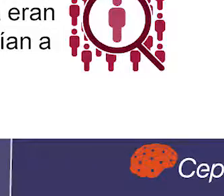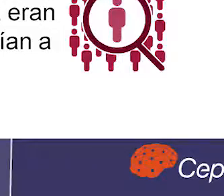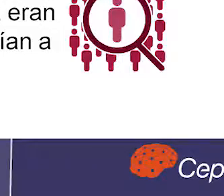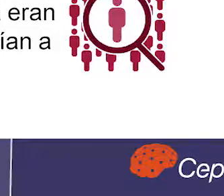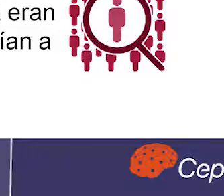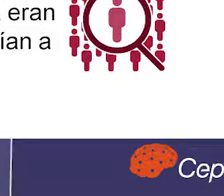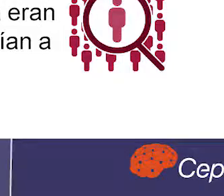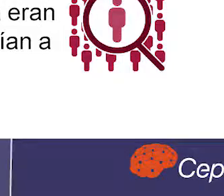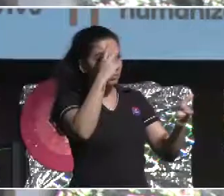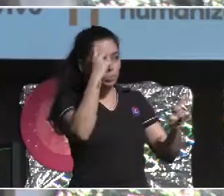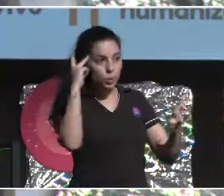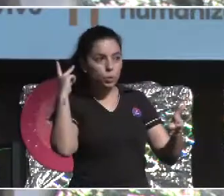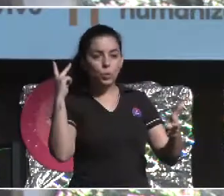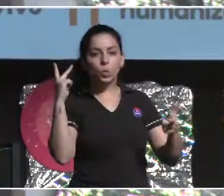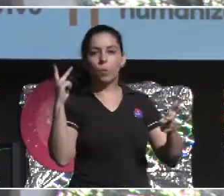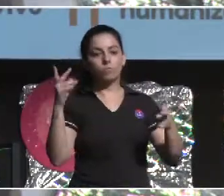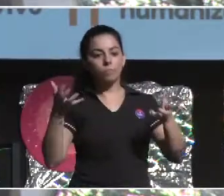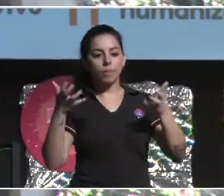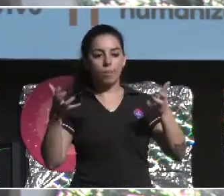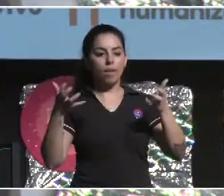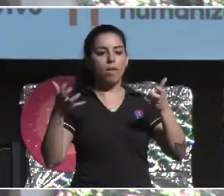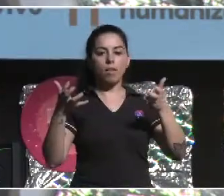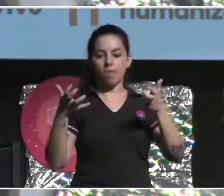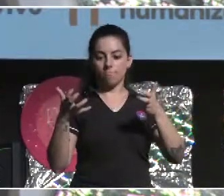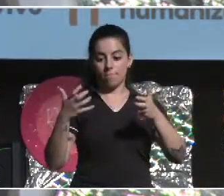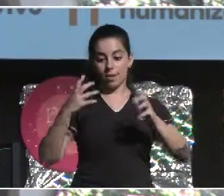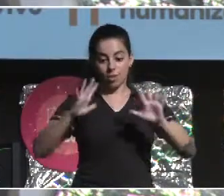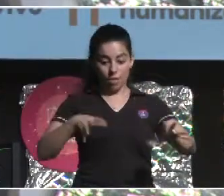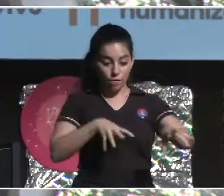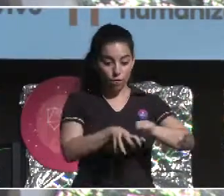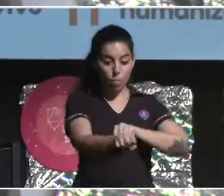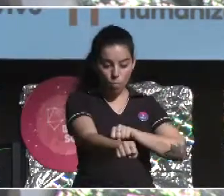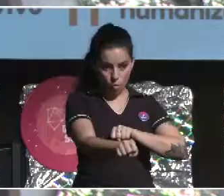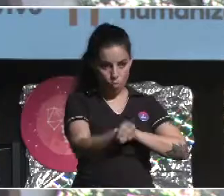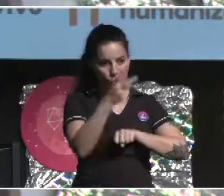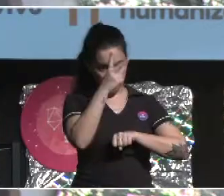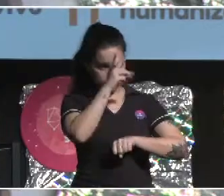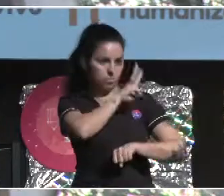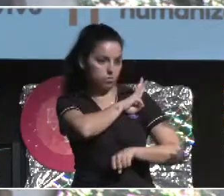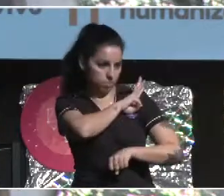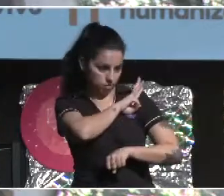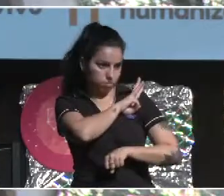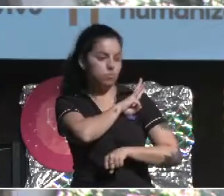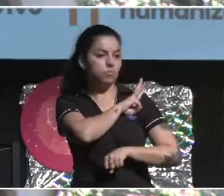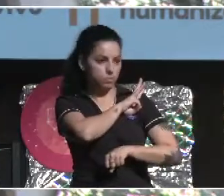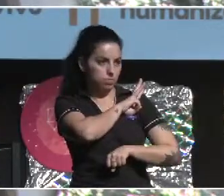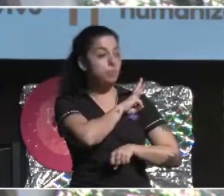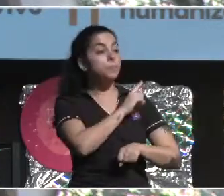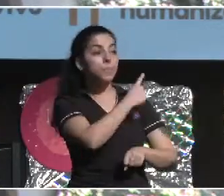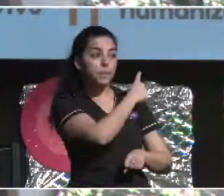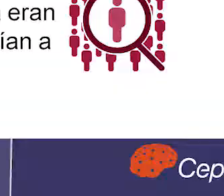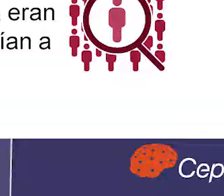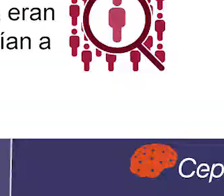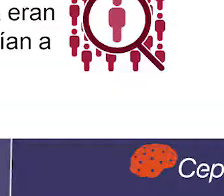bachilleres, quiere decir que han pasado por un nivel de secundaria, y este tema